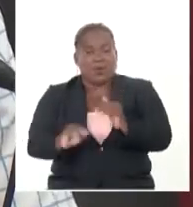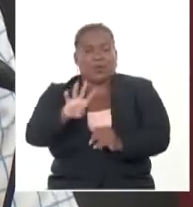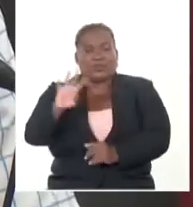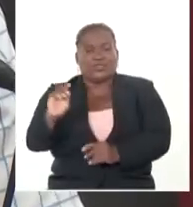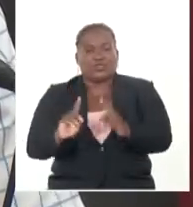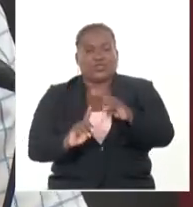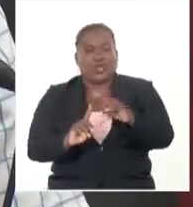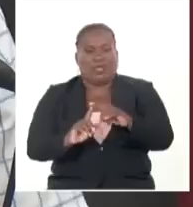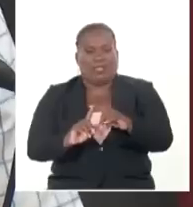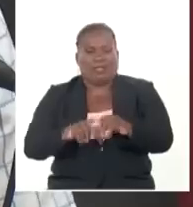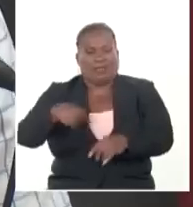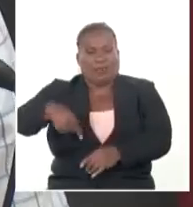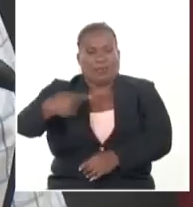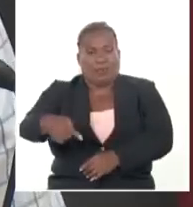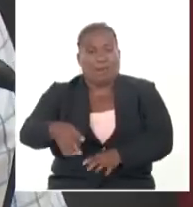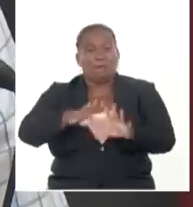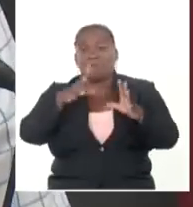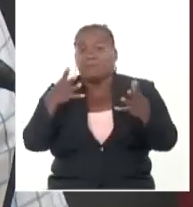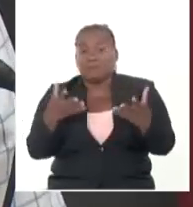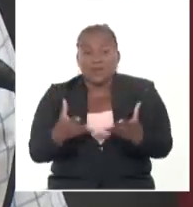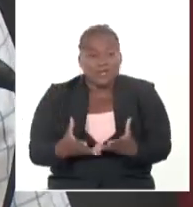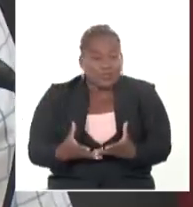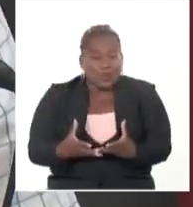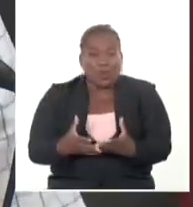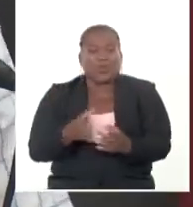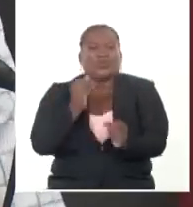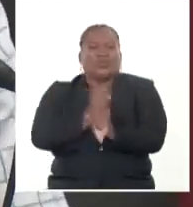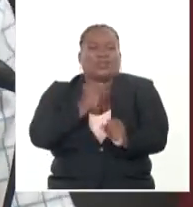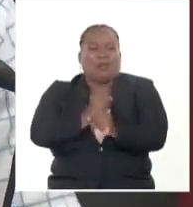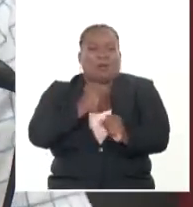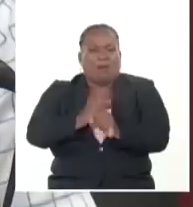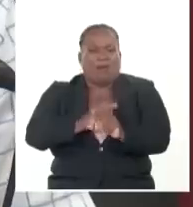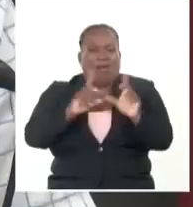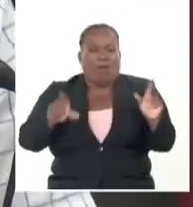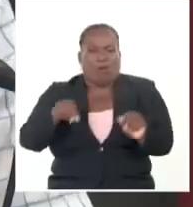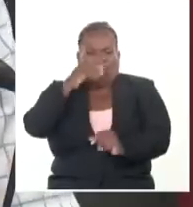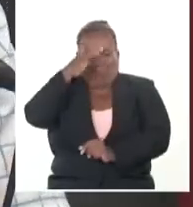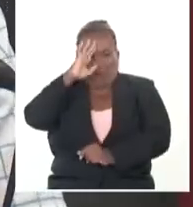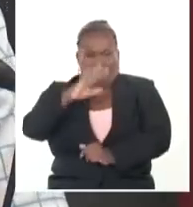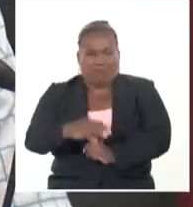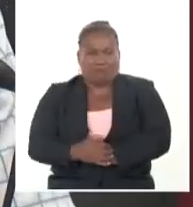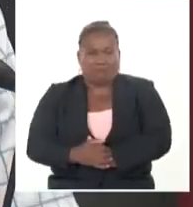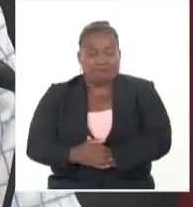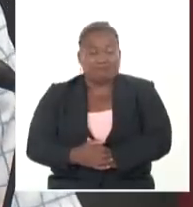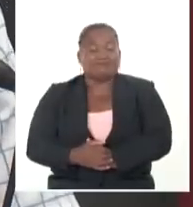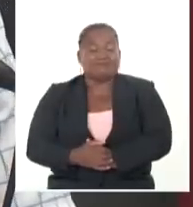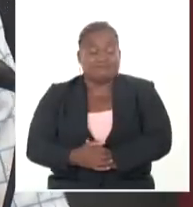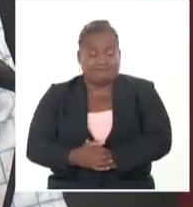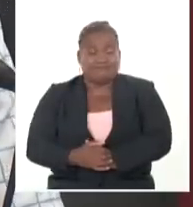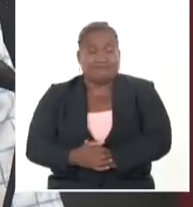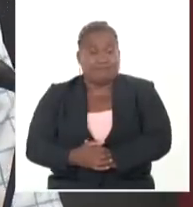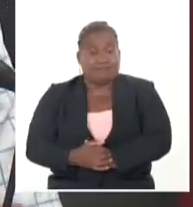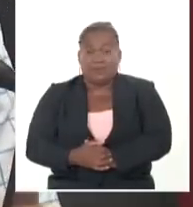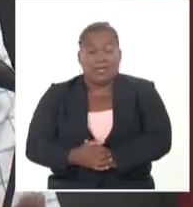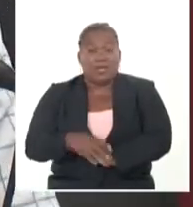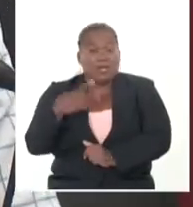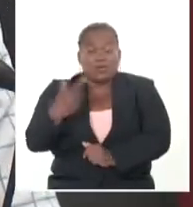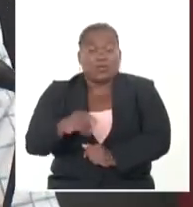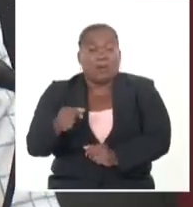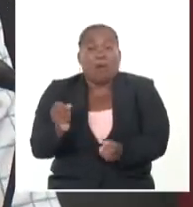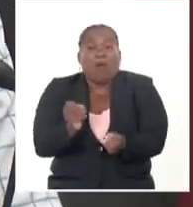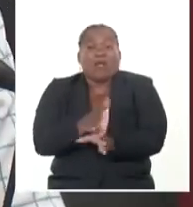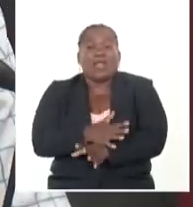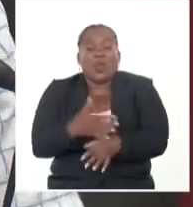toneladas diarias de gasolina para todas las actividades del país de manera diaria. Y sin todavía tener bien claro cómo vamos a lograr